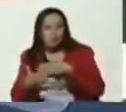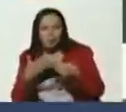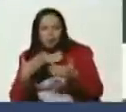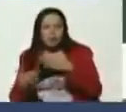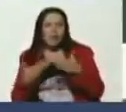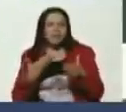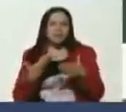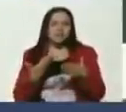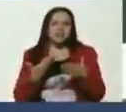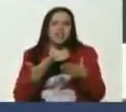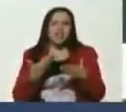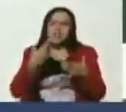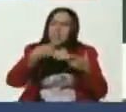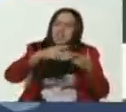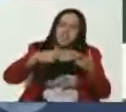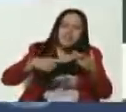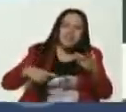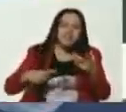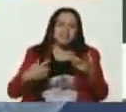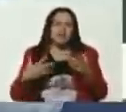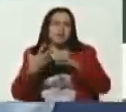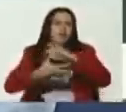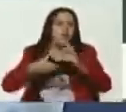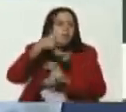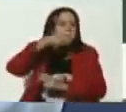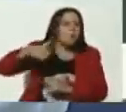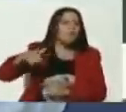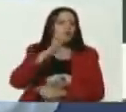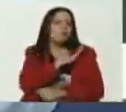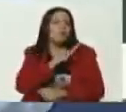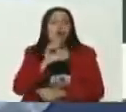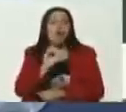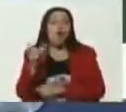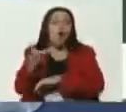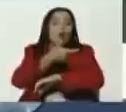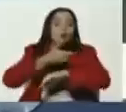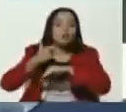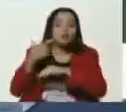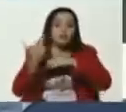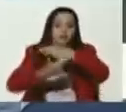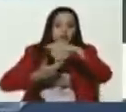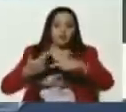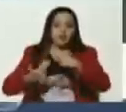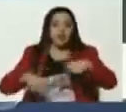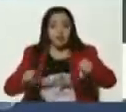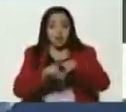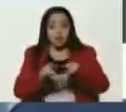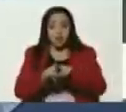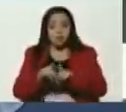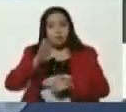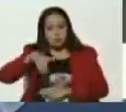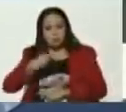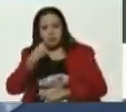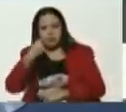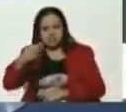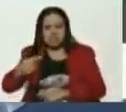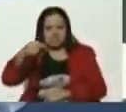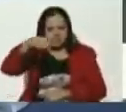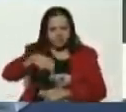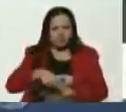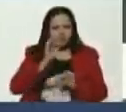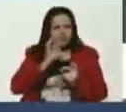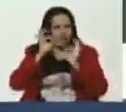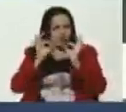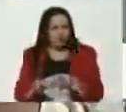las situaciones particulares que tiene cada pueblo, cada gobierno, cada revolución, nosotros podemos decir con